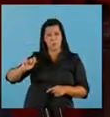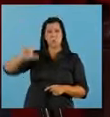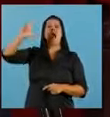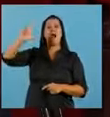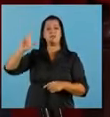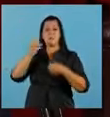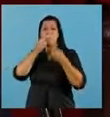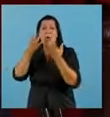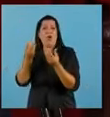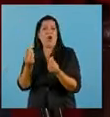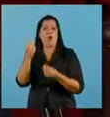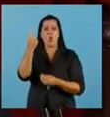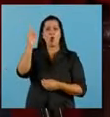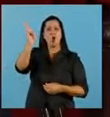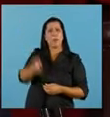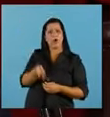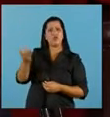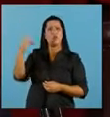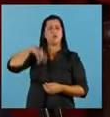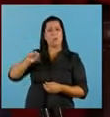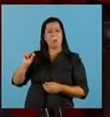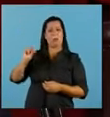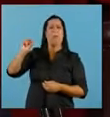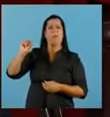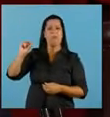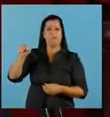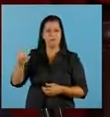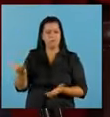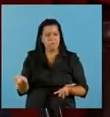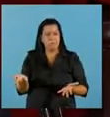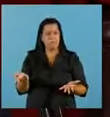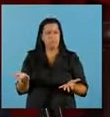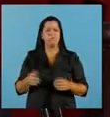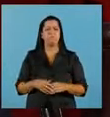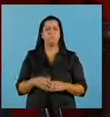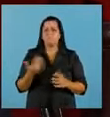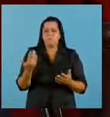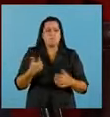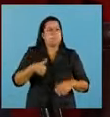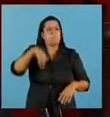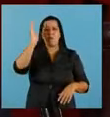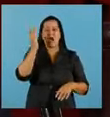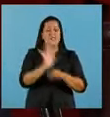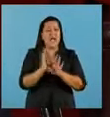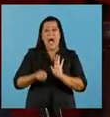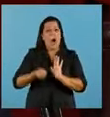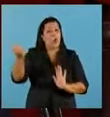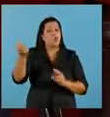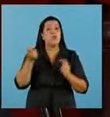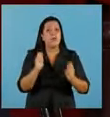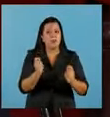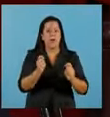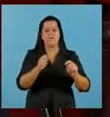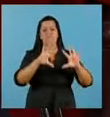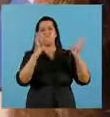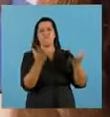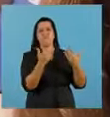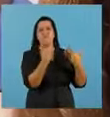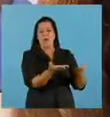un 1% su poder adquisitivo. Es decir, la mayor parte del ajuste recayó sobre los sectores